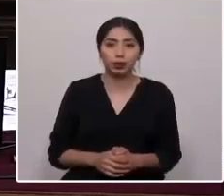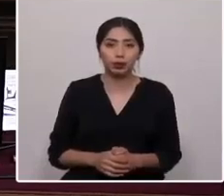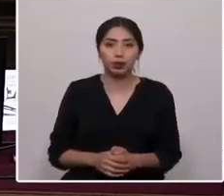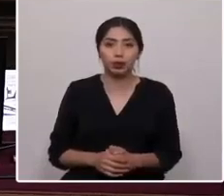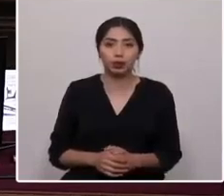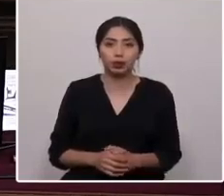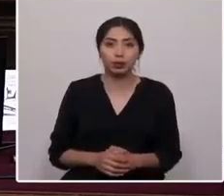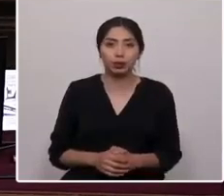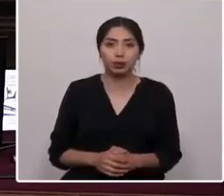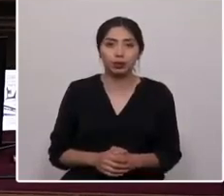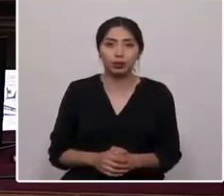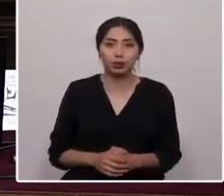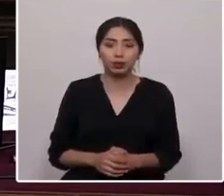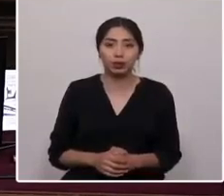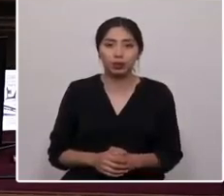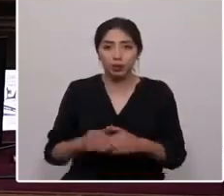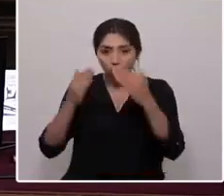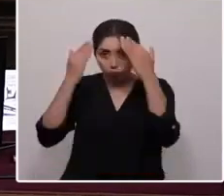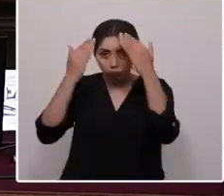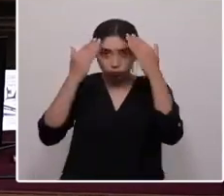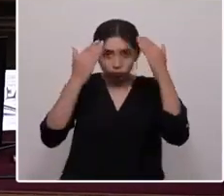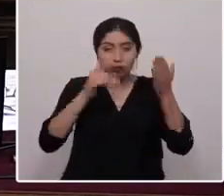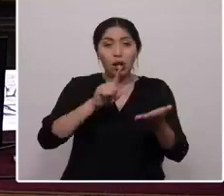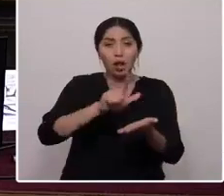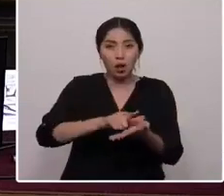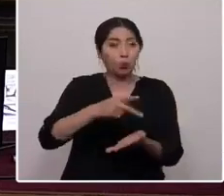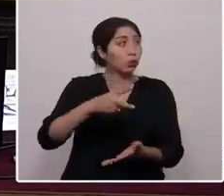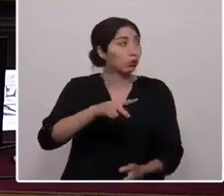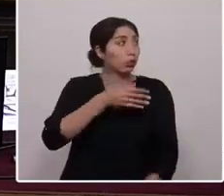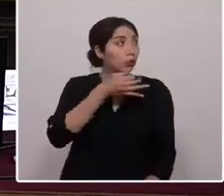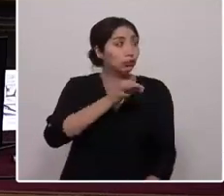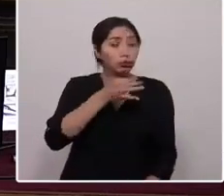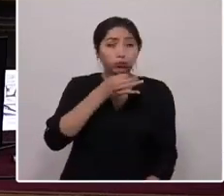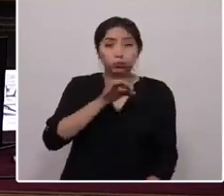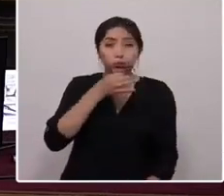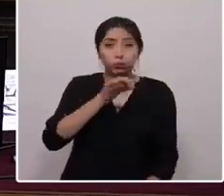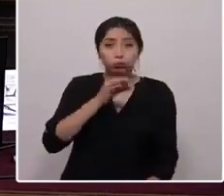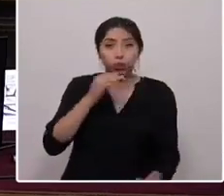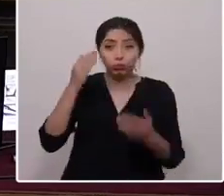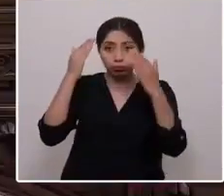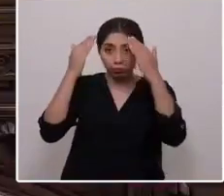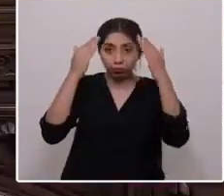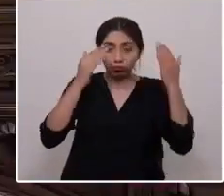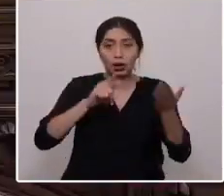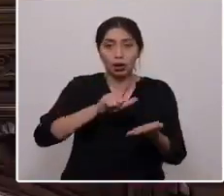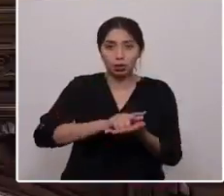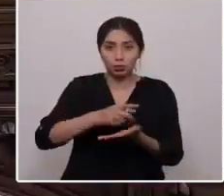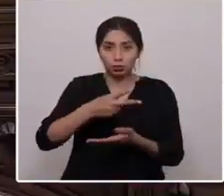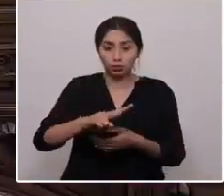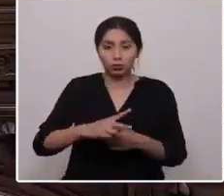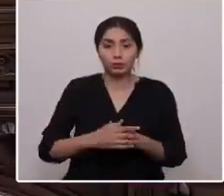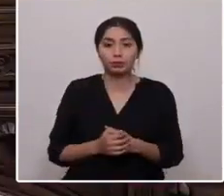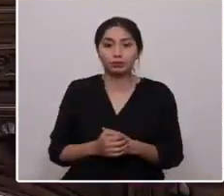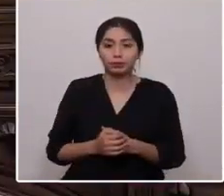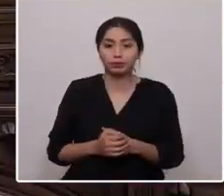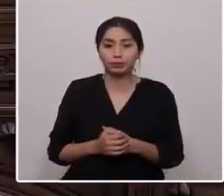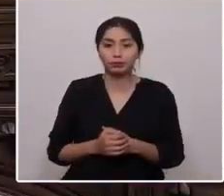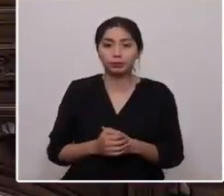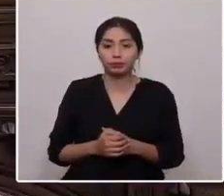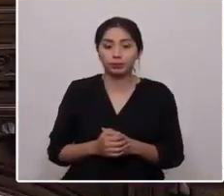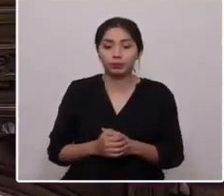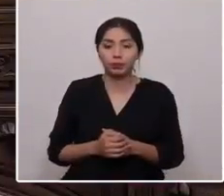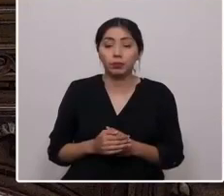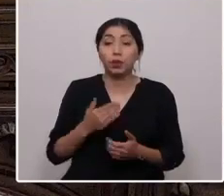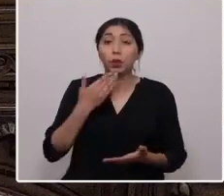imagina ya casa igual que con una pana y con a alguien punch out a dos años desde el despertar de los